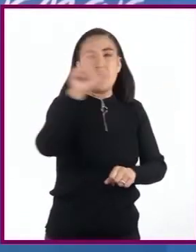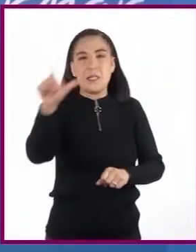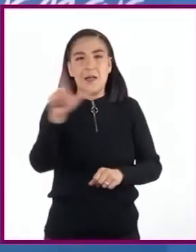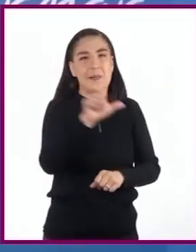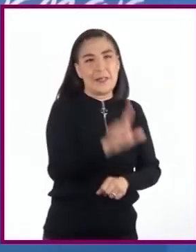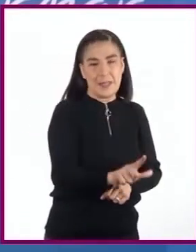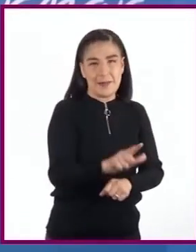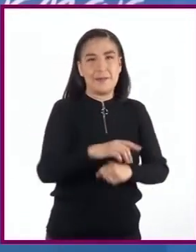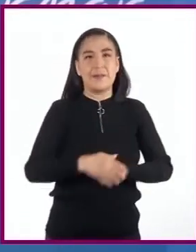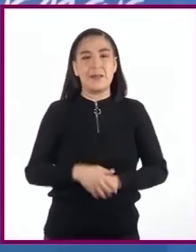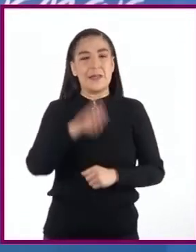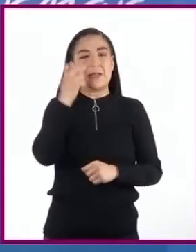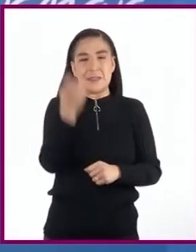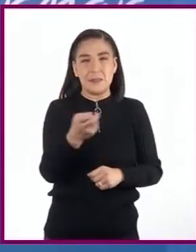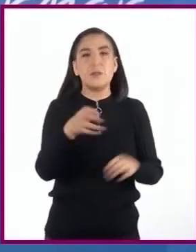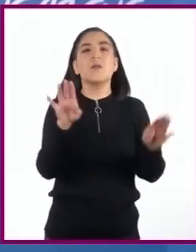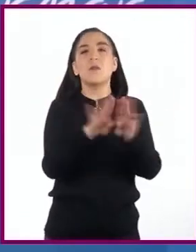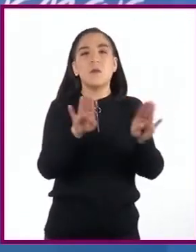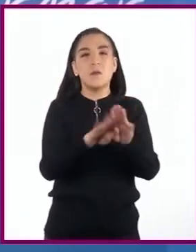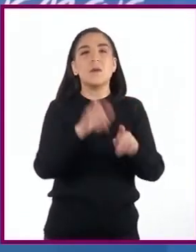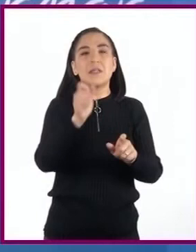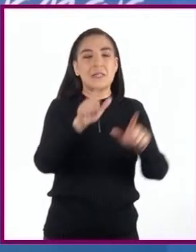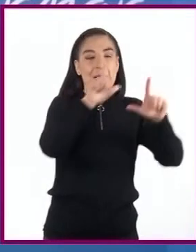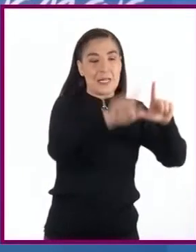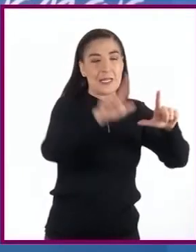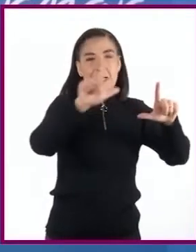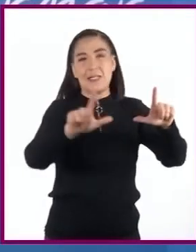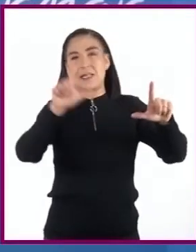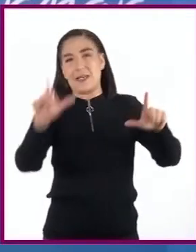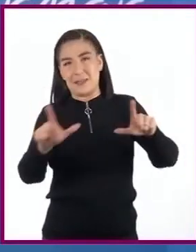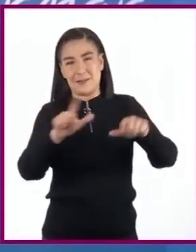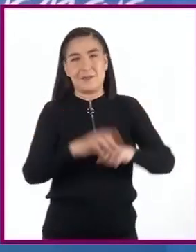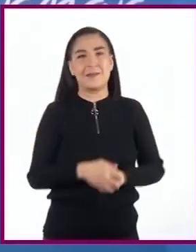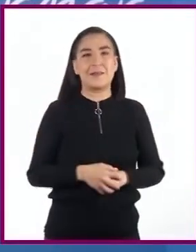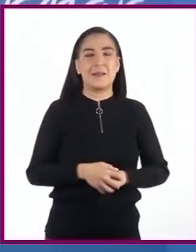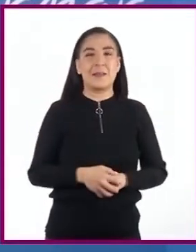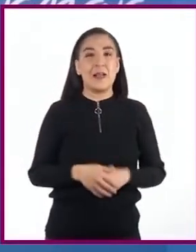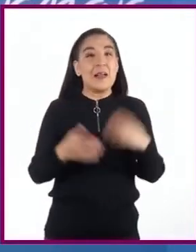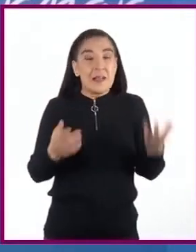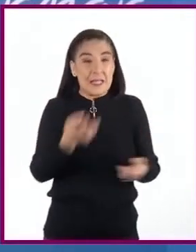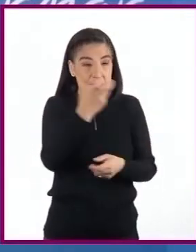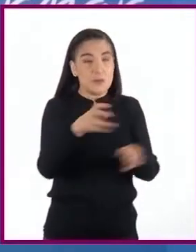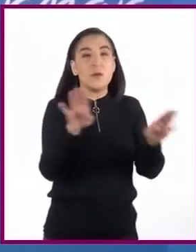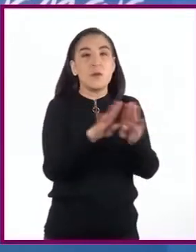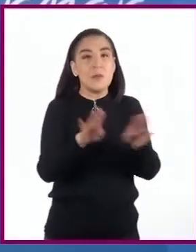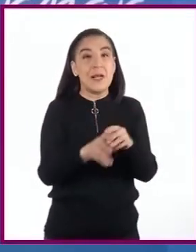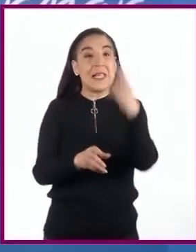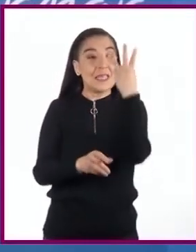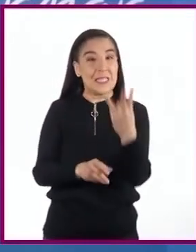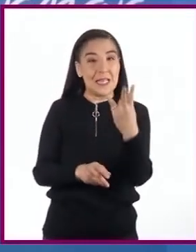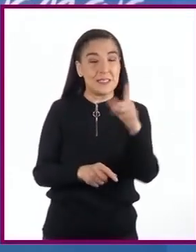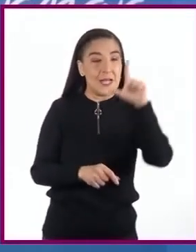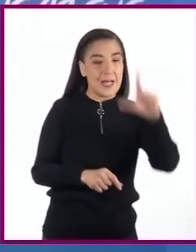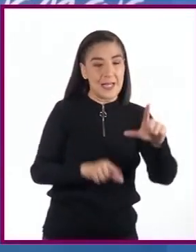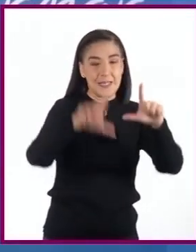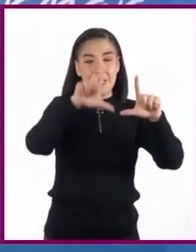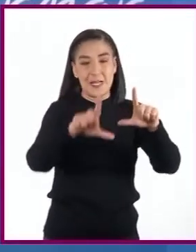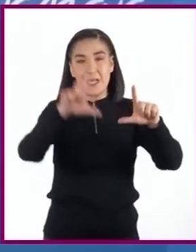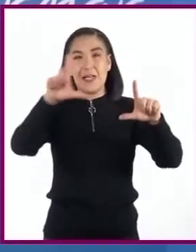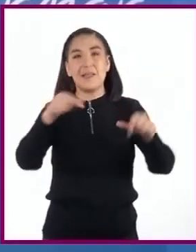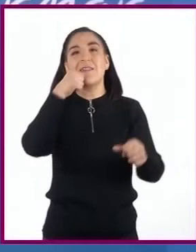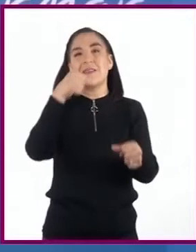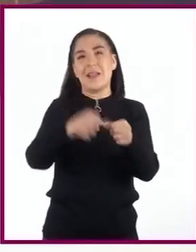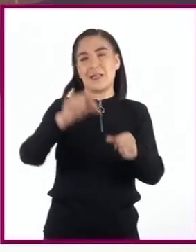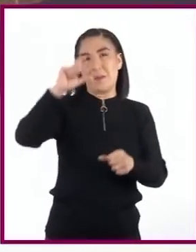lado, y se representa como criterio LLL. Esto es, escribiendo tres letras L